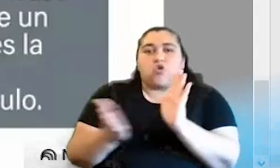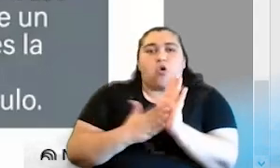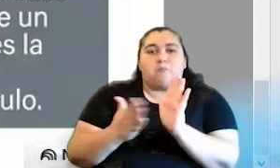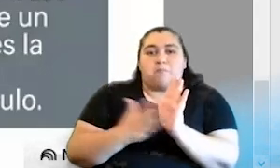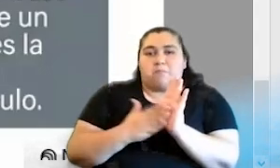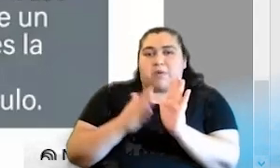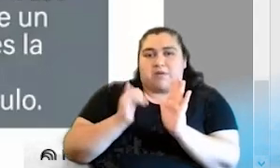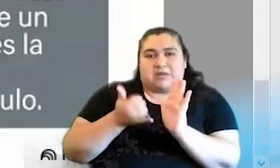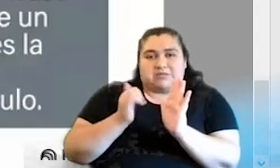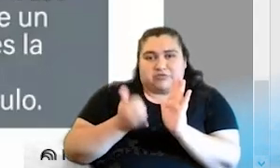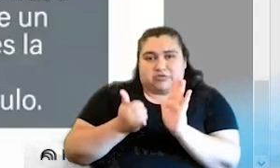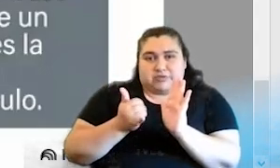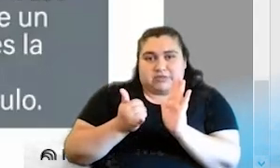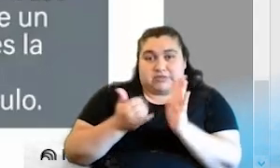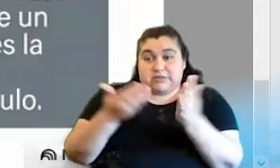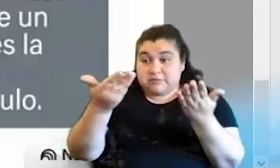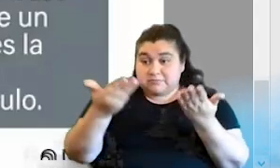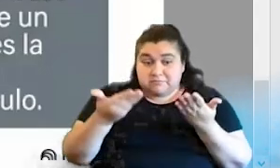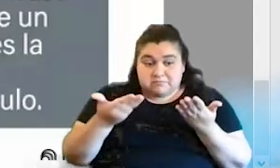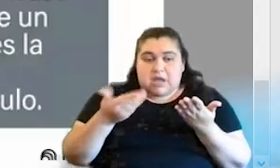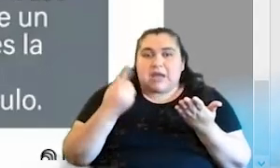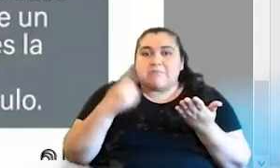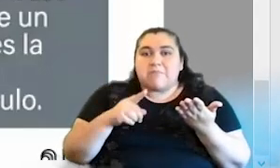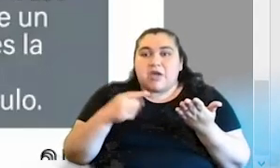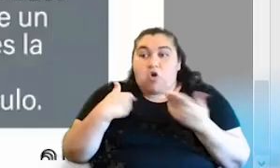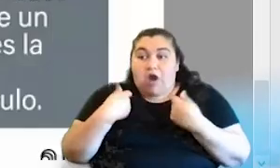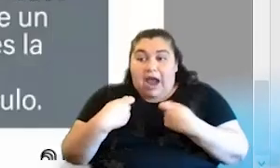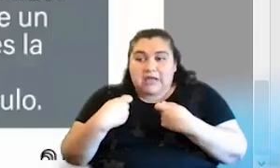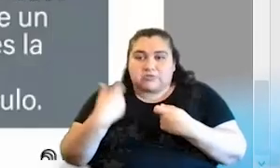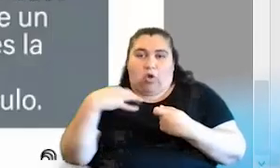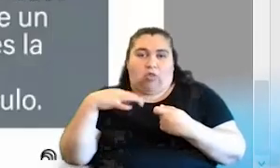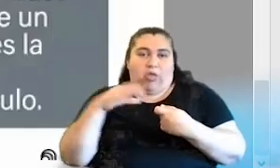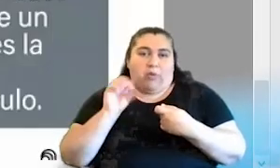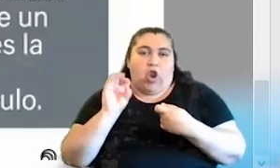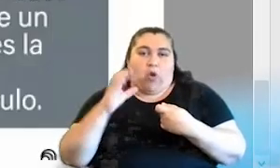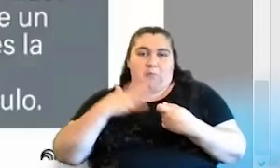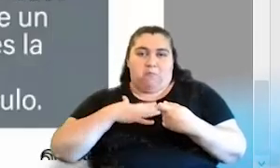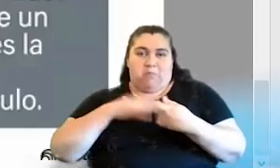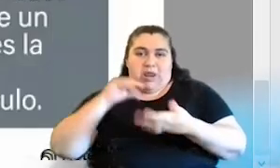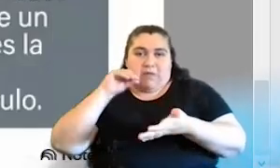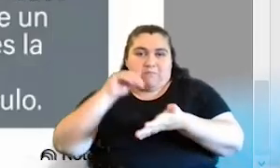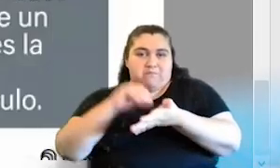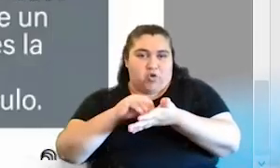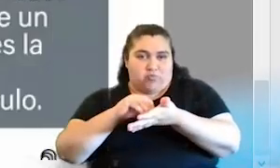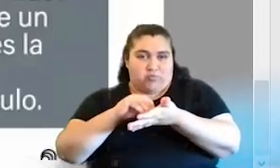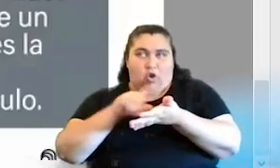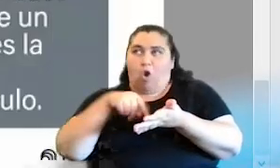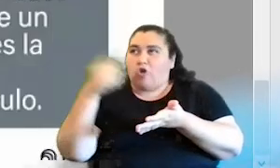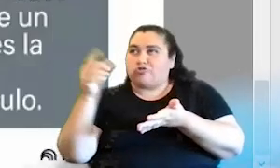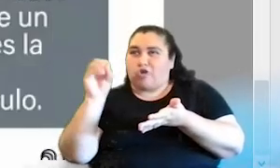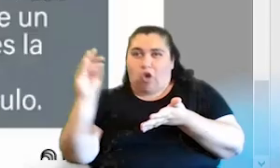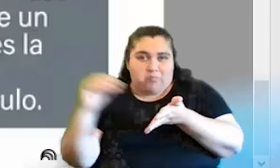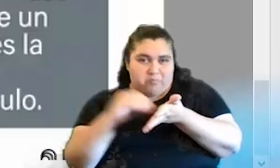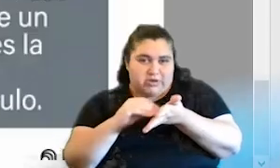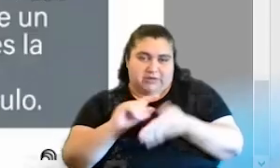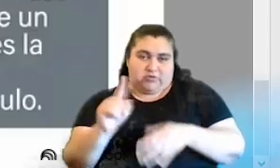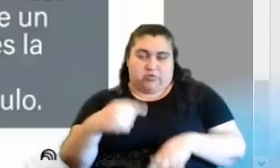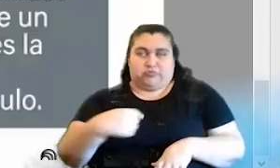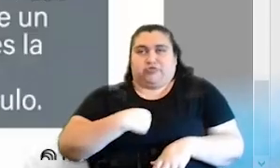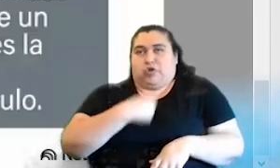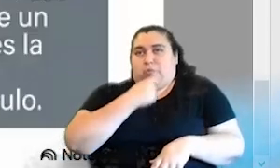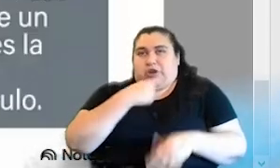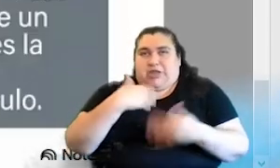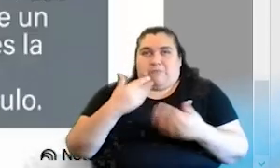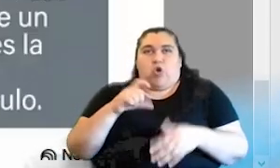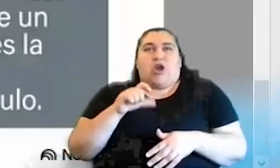documentación y la documentación tiene que estar a su nombre, no a nombre de un tercero. Si yo, como Claudia Rojas, me quiero hacer deducir